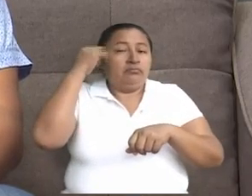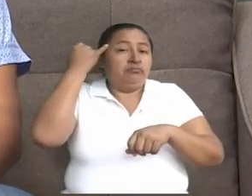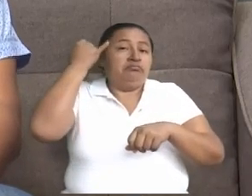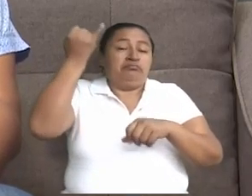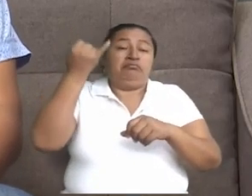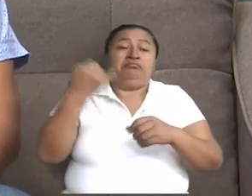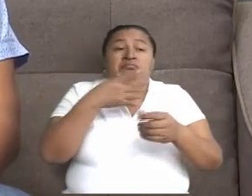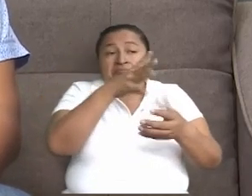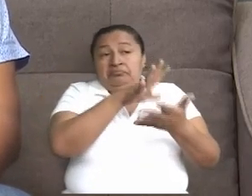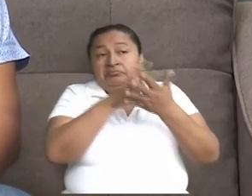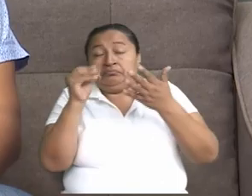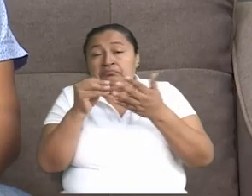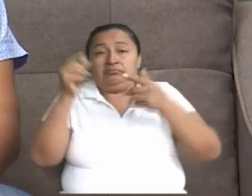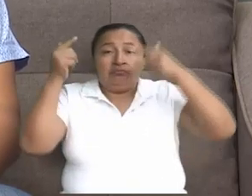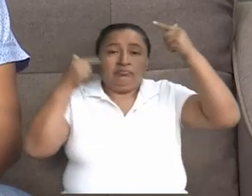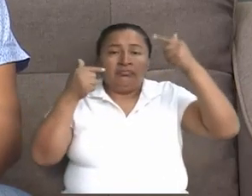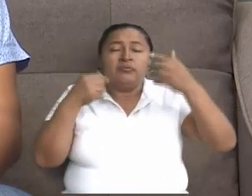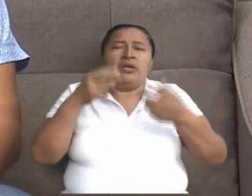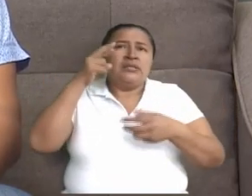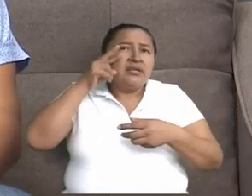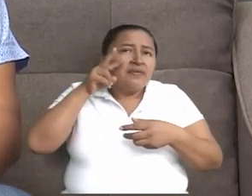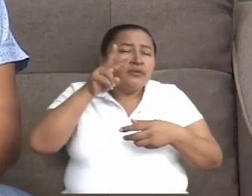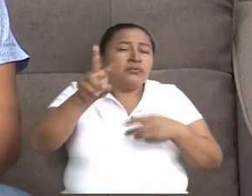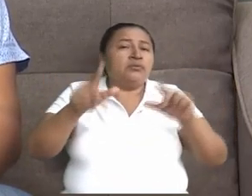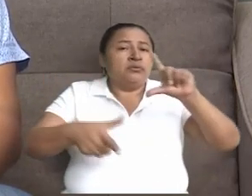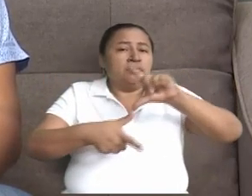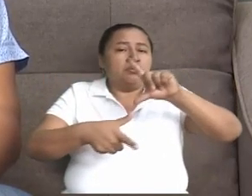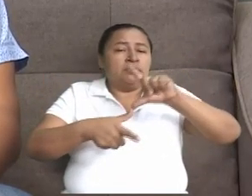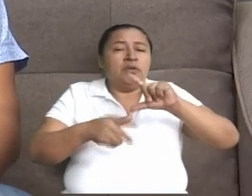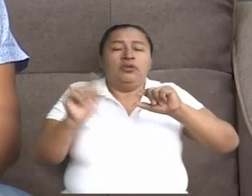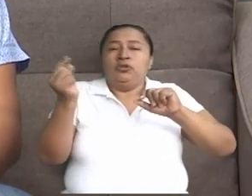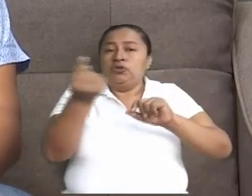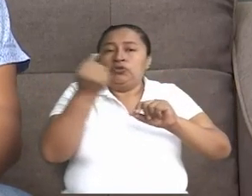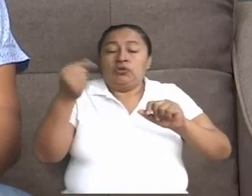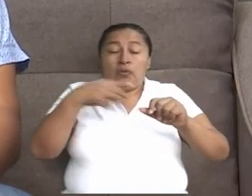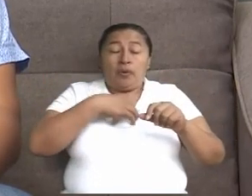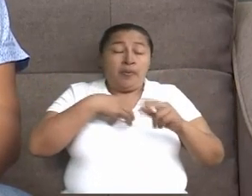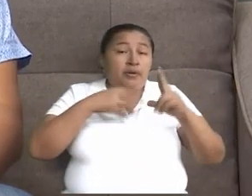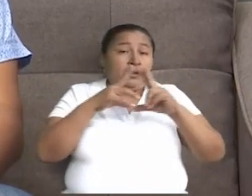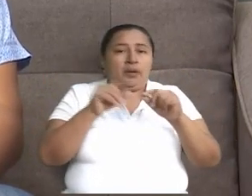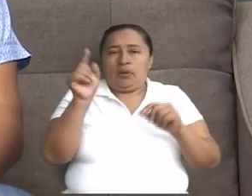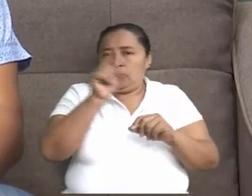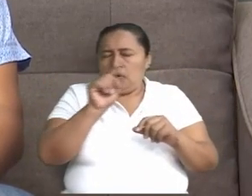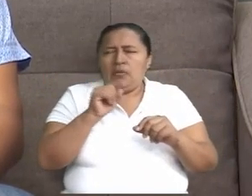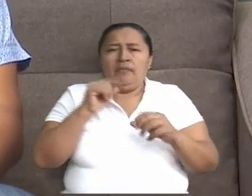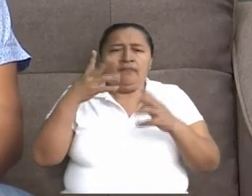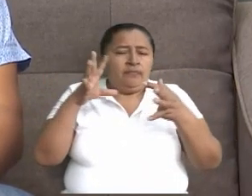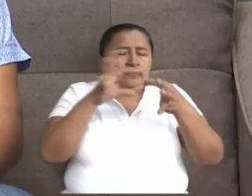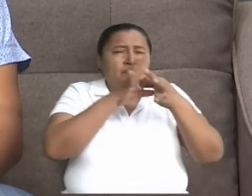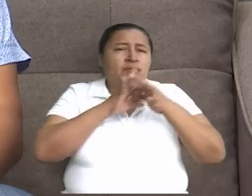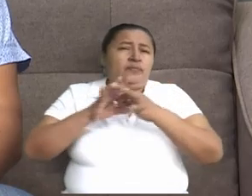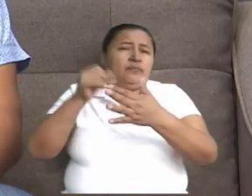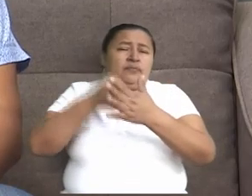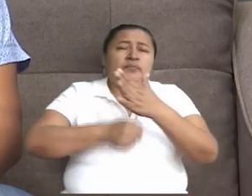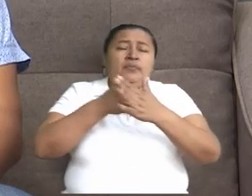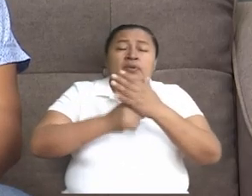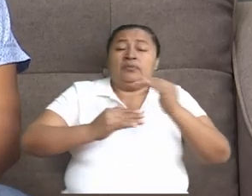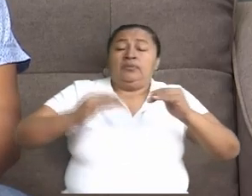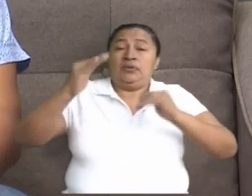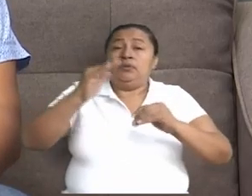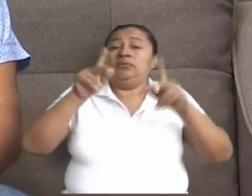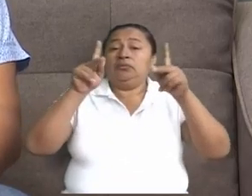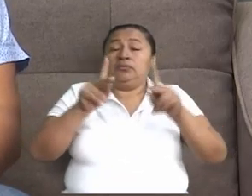Sandino en esa visión latinoamericanista. No estamos limitados únicamente al territorio nicaragüense, sino unidos a una lucha mayor, una lucha de los